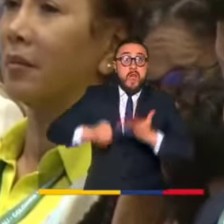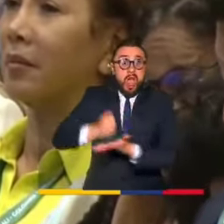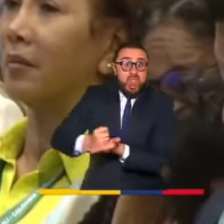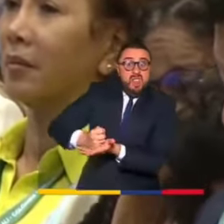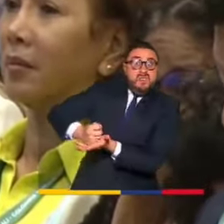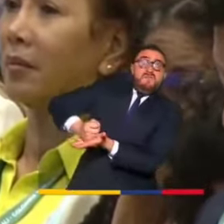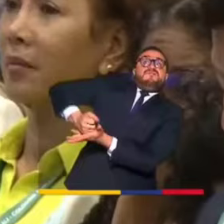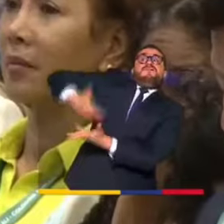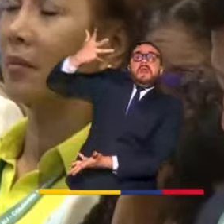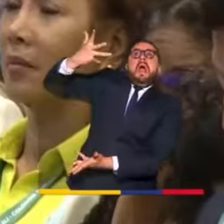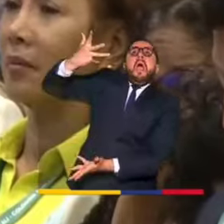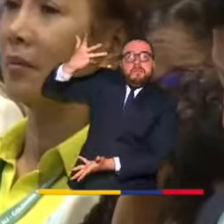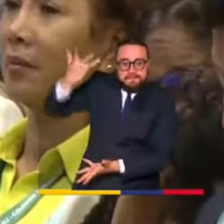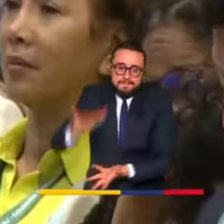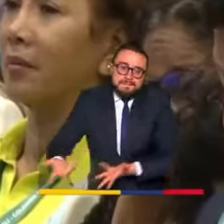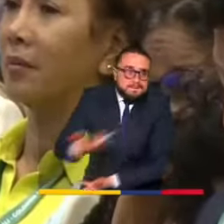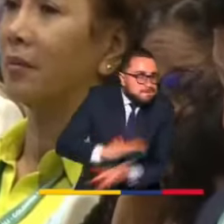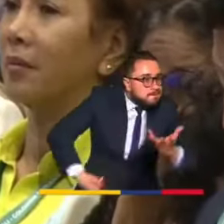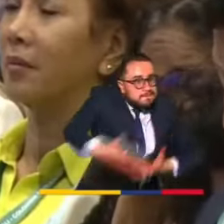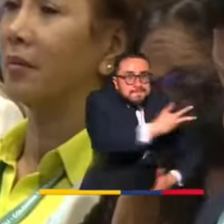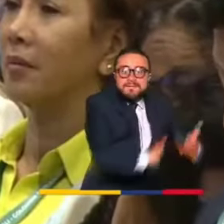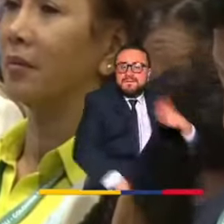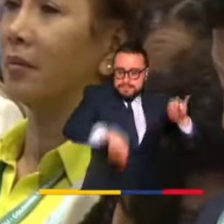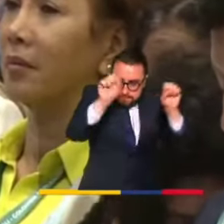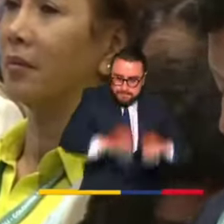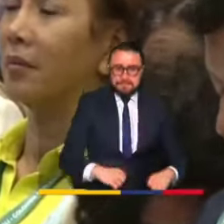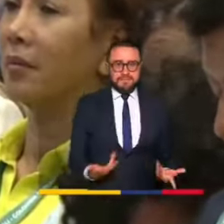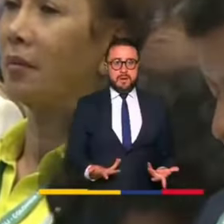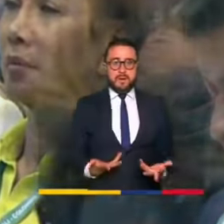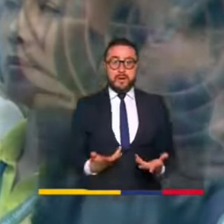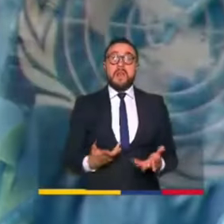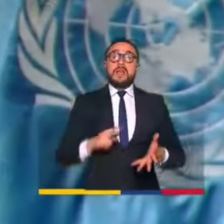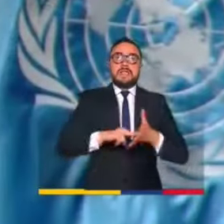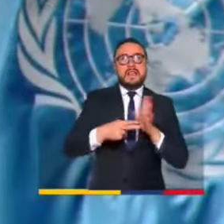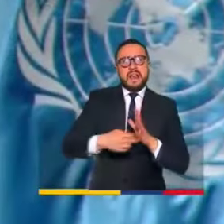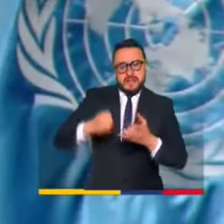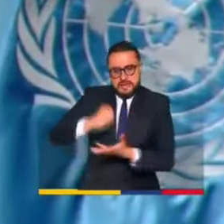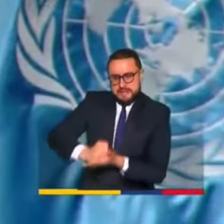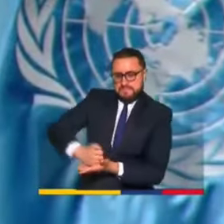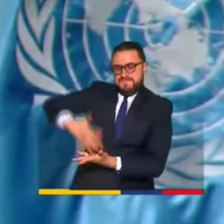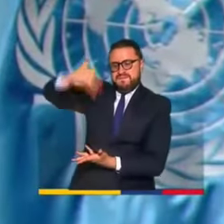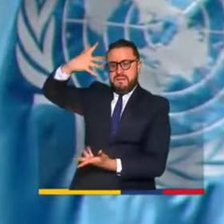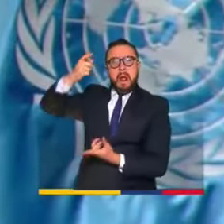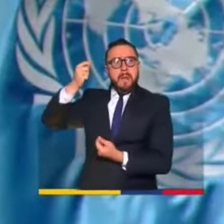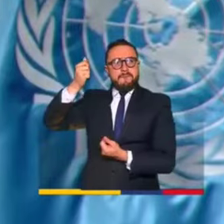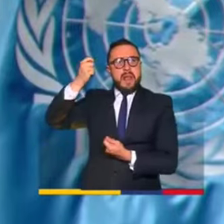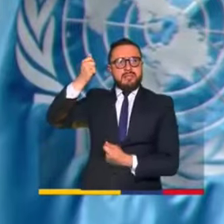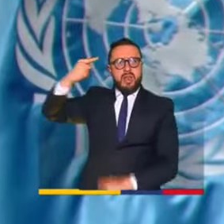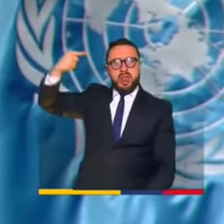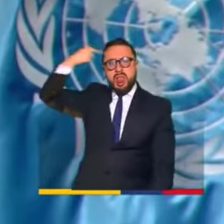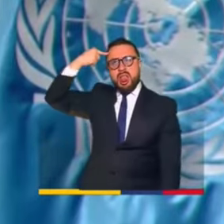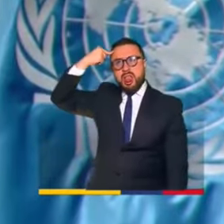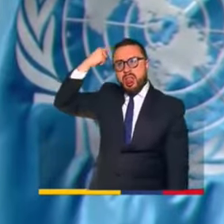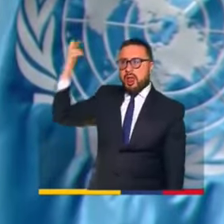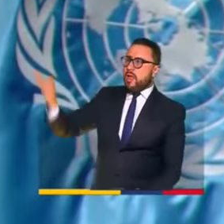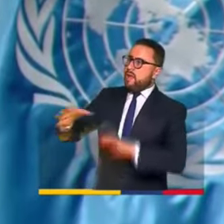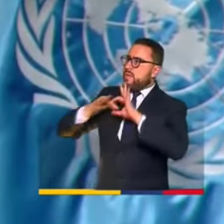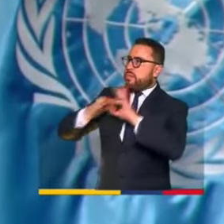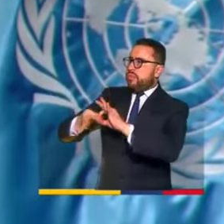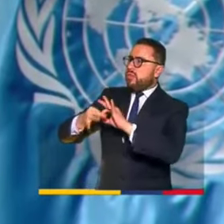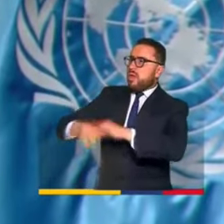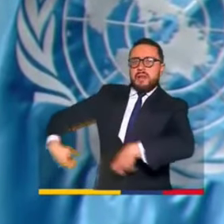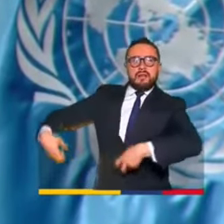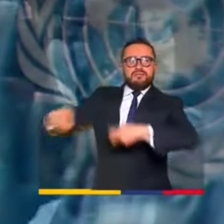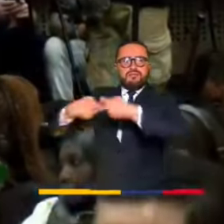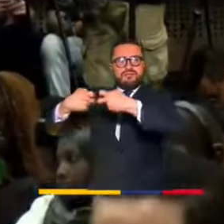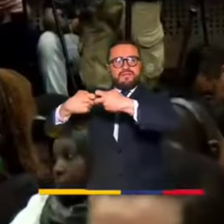manera diferente de concebir y experimentar la riqueza, que se basa ya no en las energías fósiles de la